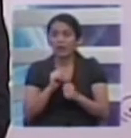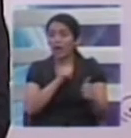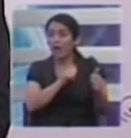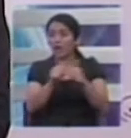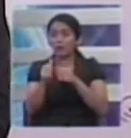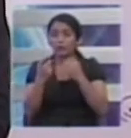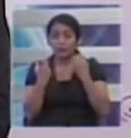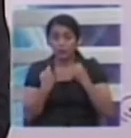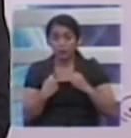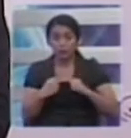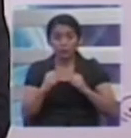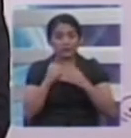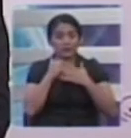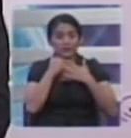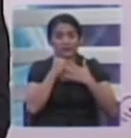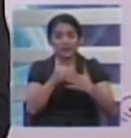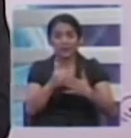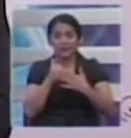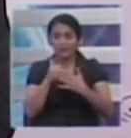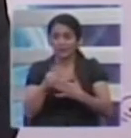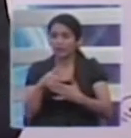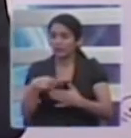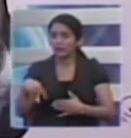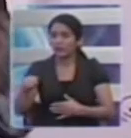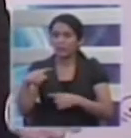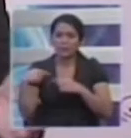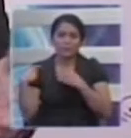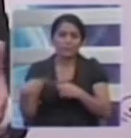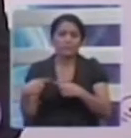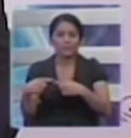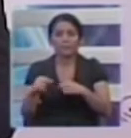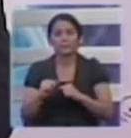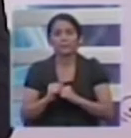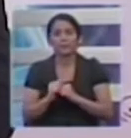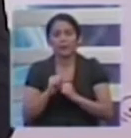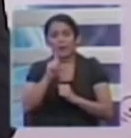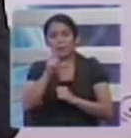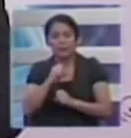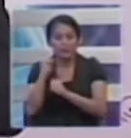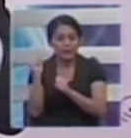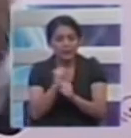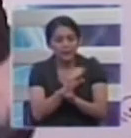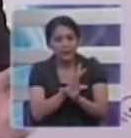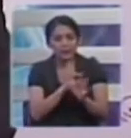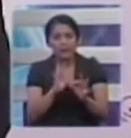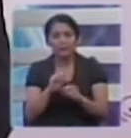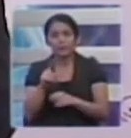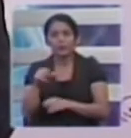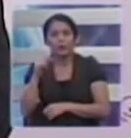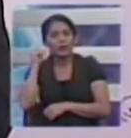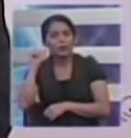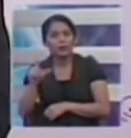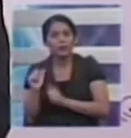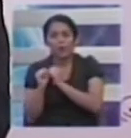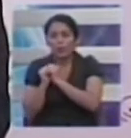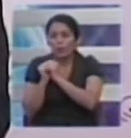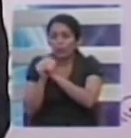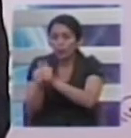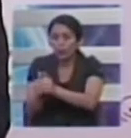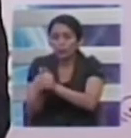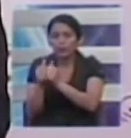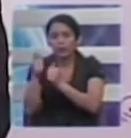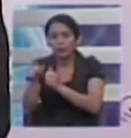ellos, porque permanentemente desde la persona que está haciendo limpieza, el botones, la doncella que hace en la habitación,